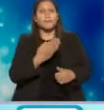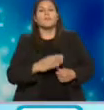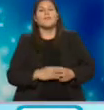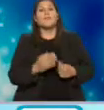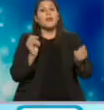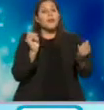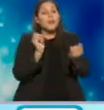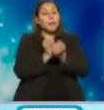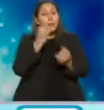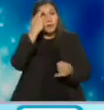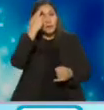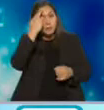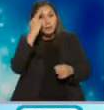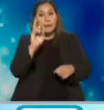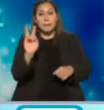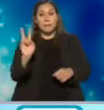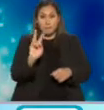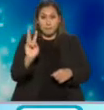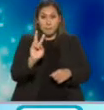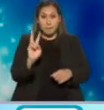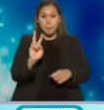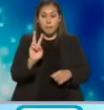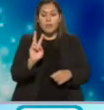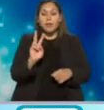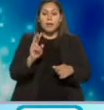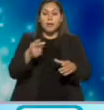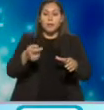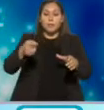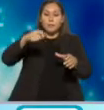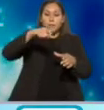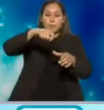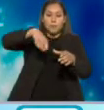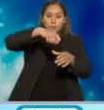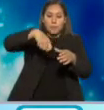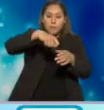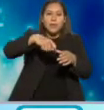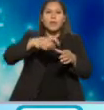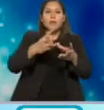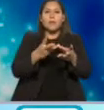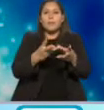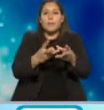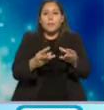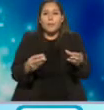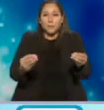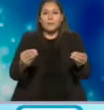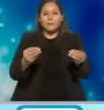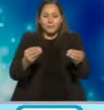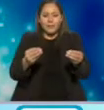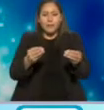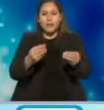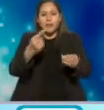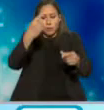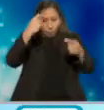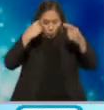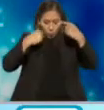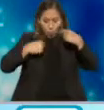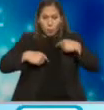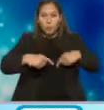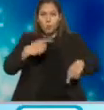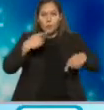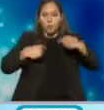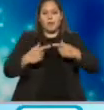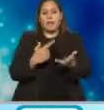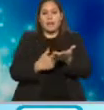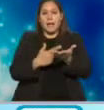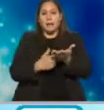también que tenemos nutrimentos que son liposolubles, vitaminas que son liposolubles. ¿Qué quiere decir esto? Se van a conducir a través de las